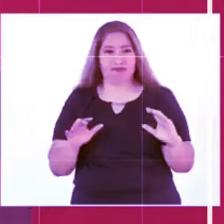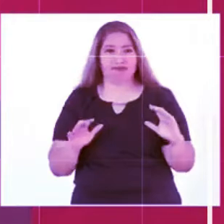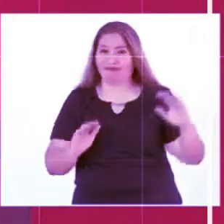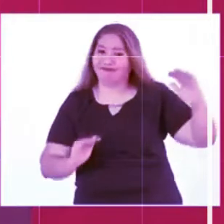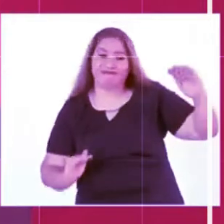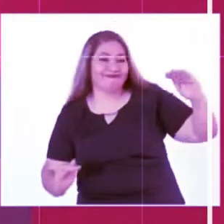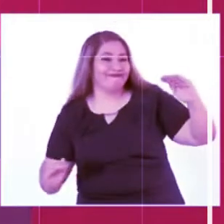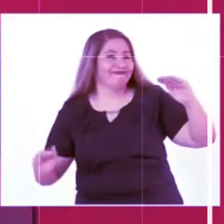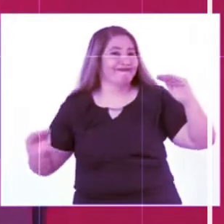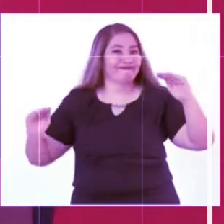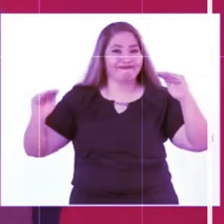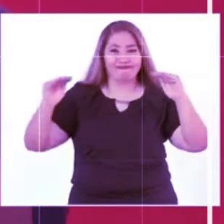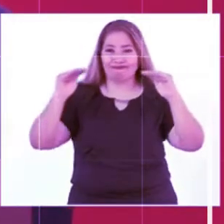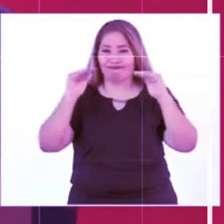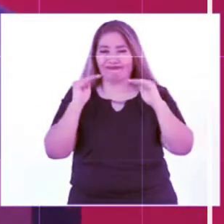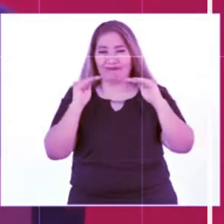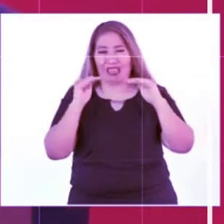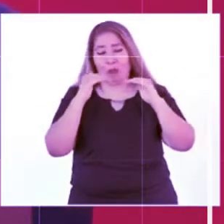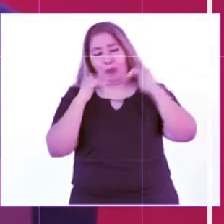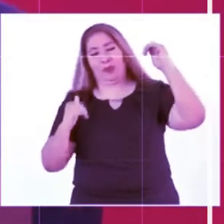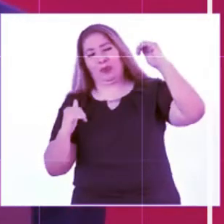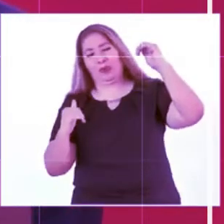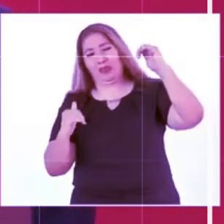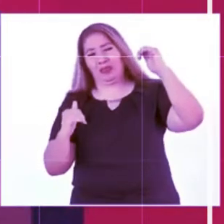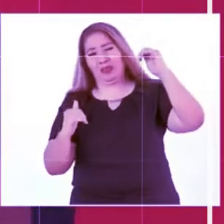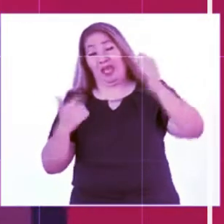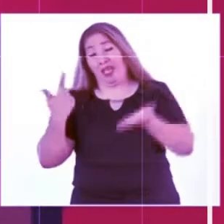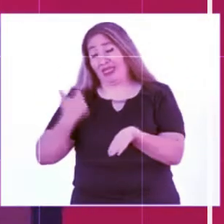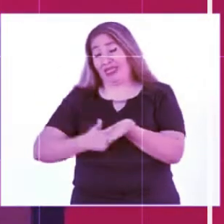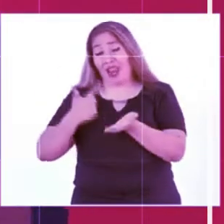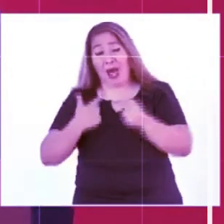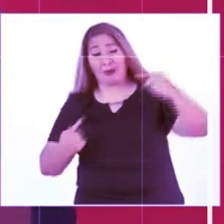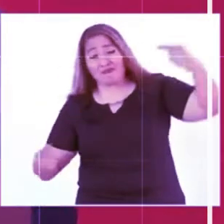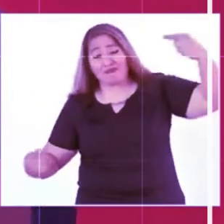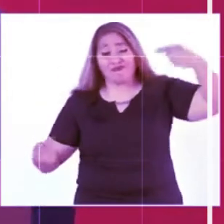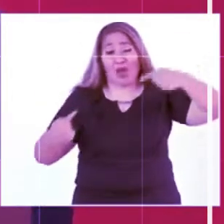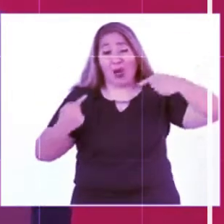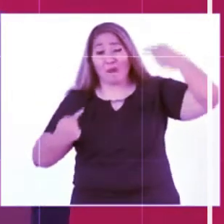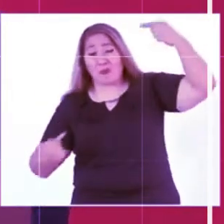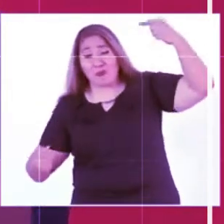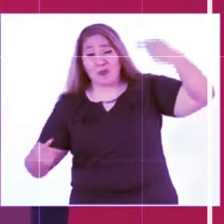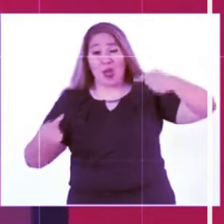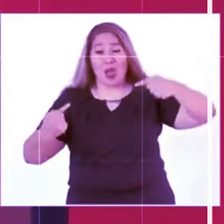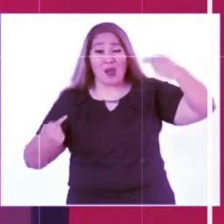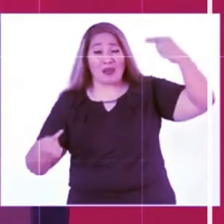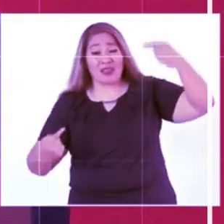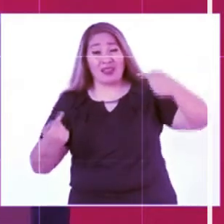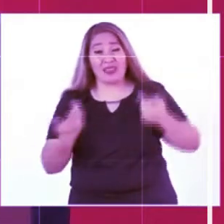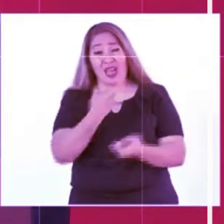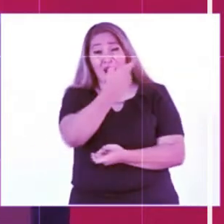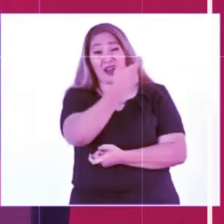produce desigualdad y graves conflictos sociales.